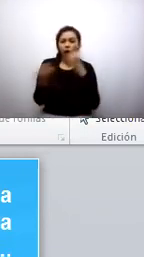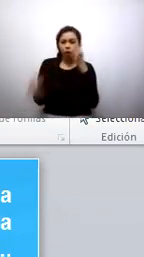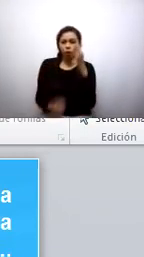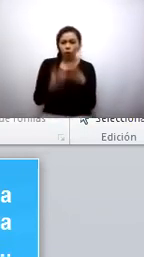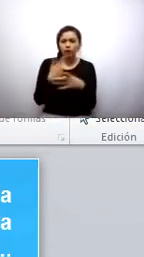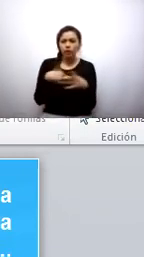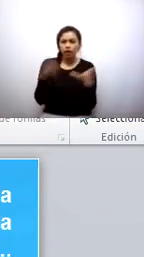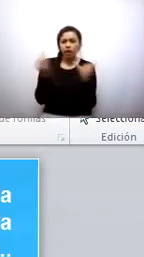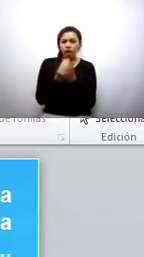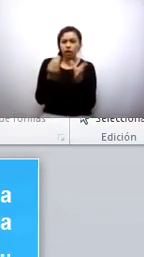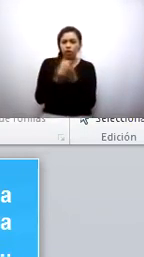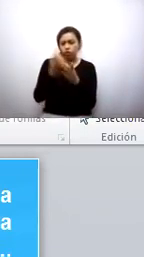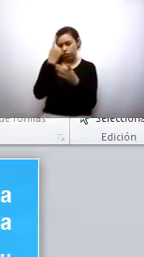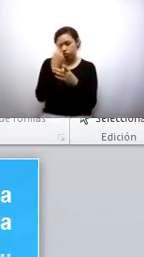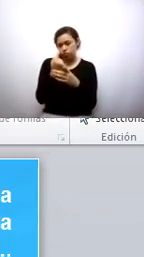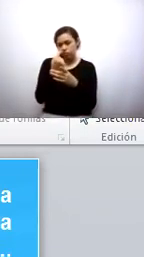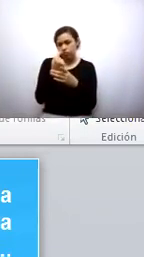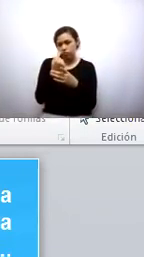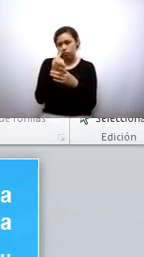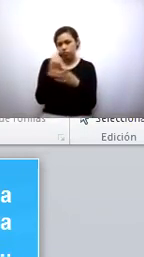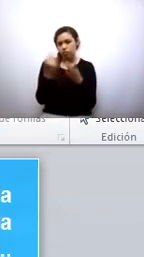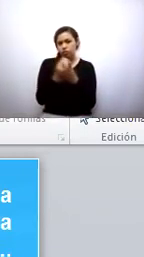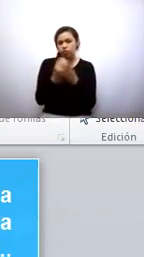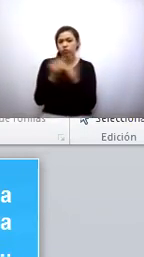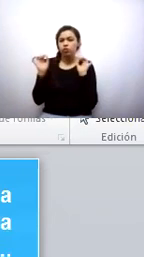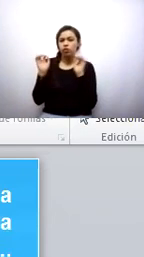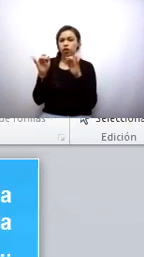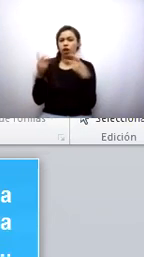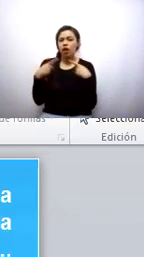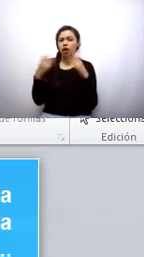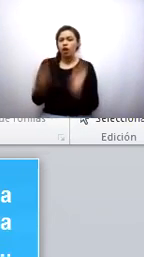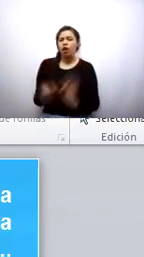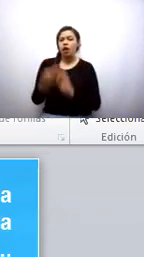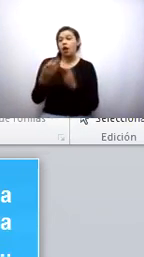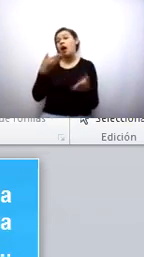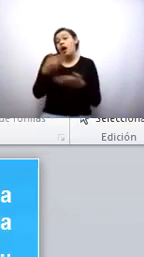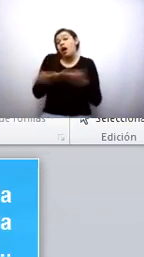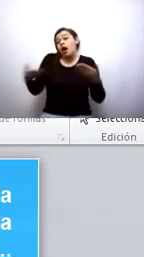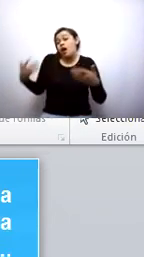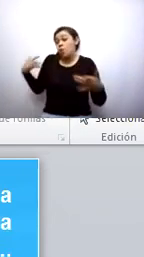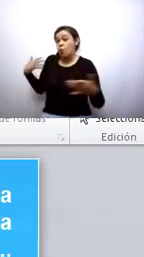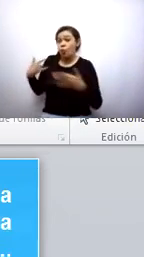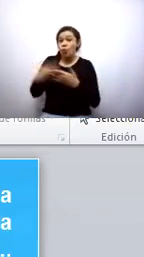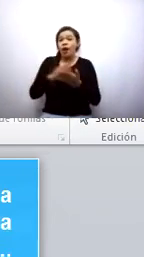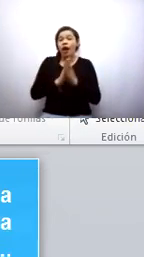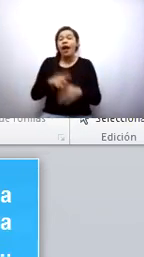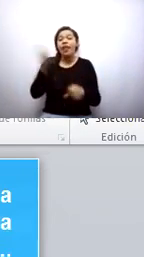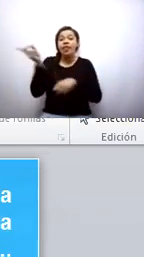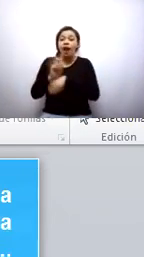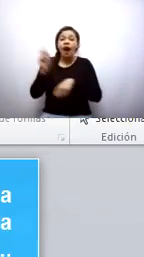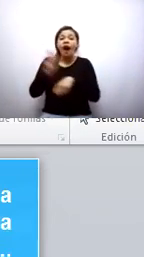clases, nuestras clases presenciales, y que hoy por hoy, pues bueno, es la plataforma diaria,